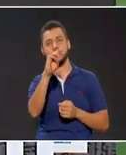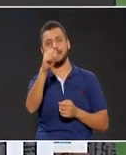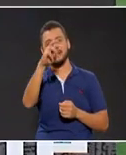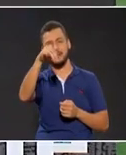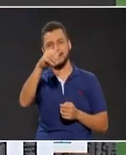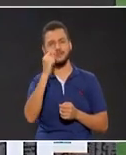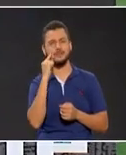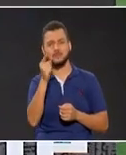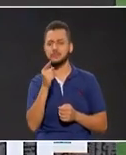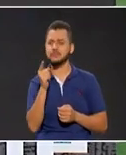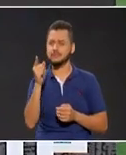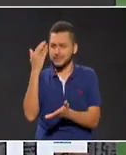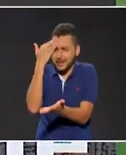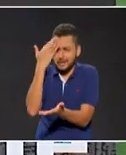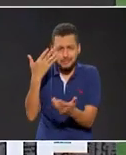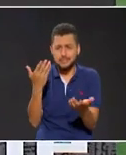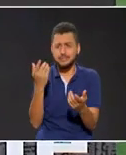anteores?